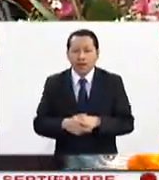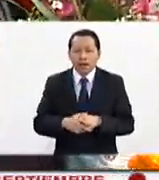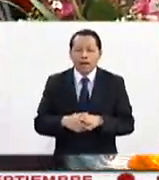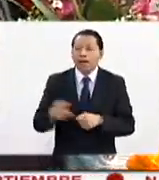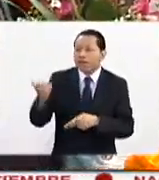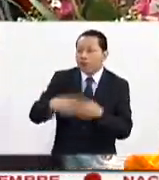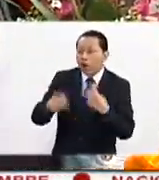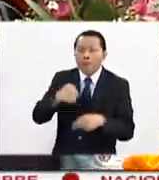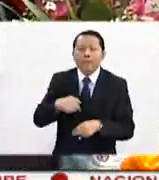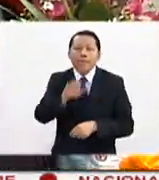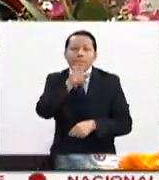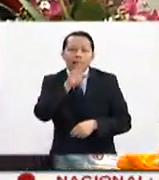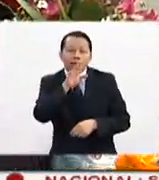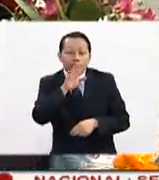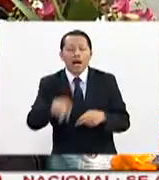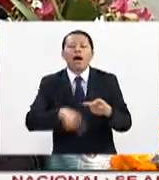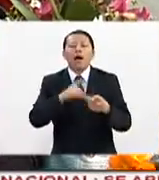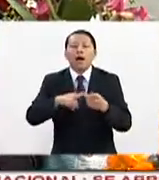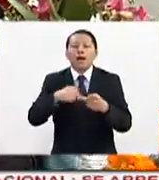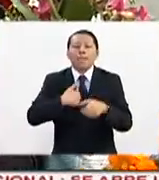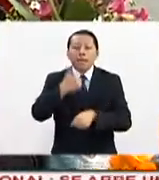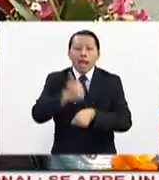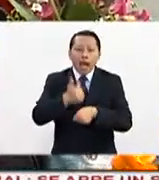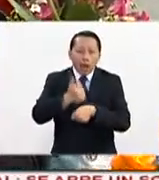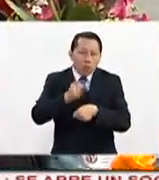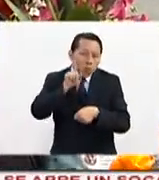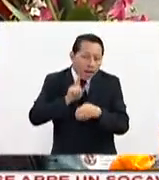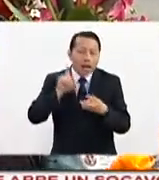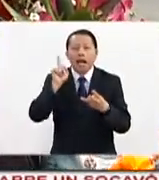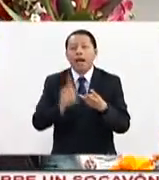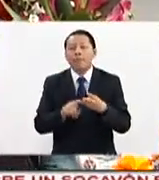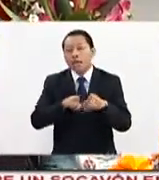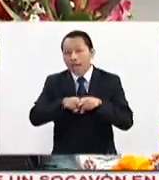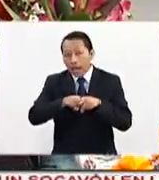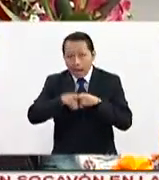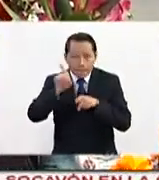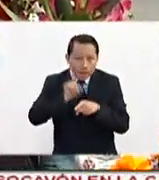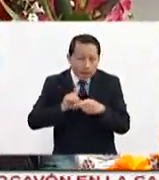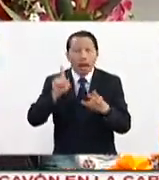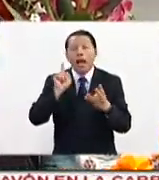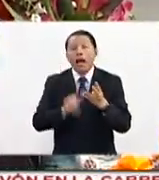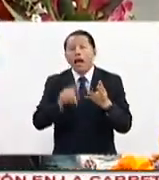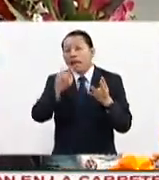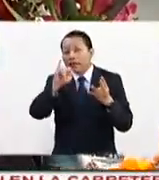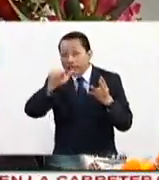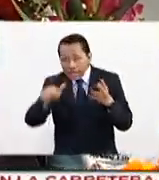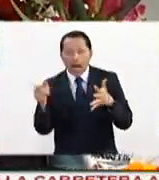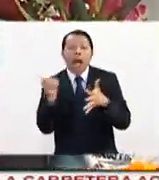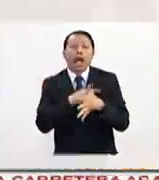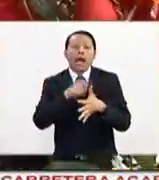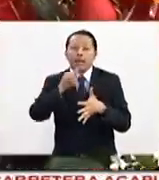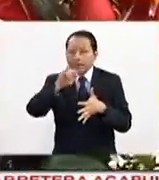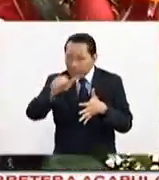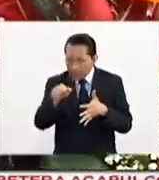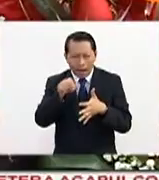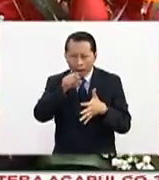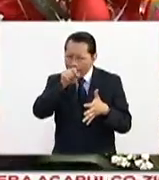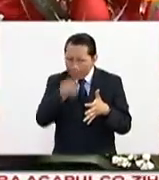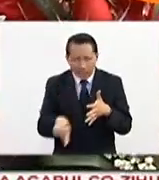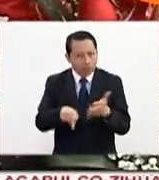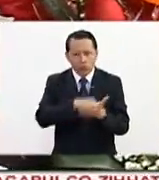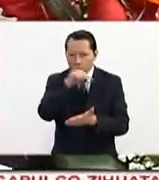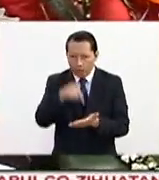madre, a mi abuelita, a mi hermana, a mi tía, a mi otra tía. Están en el mismo lugar. Yo vengo